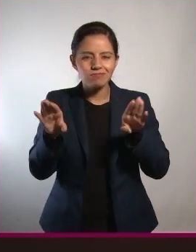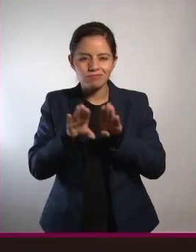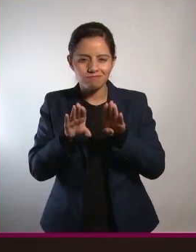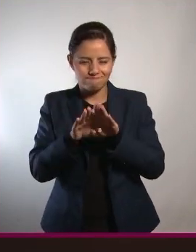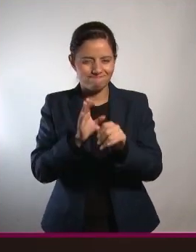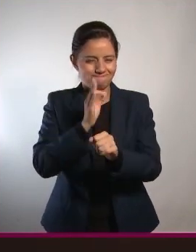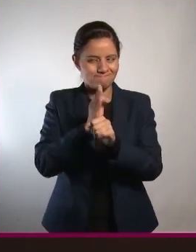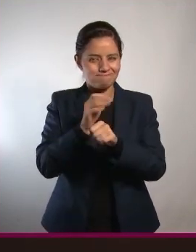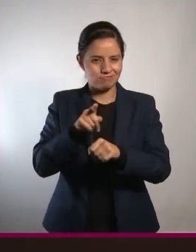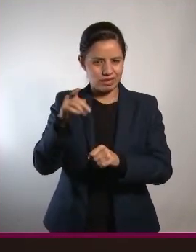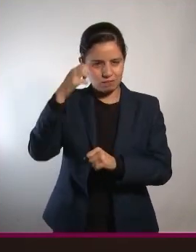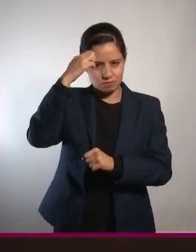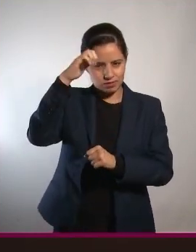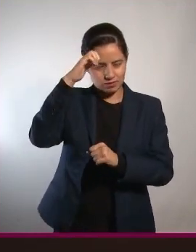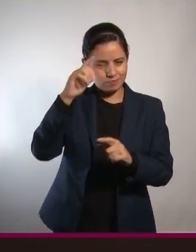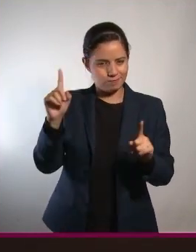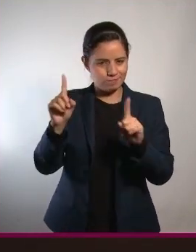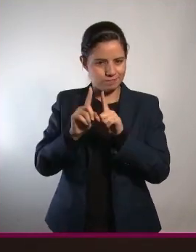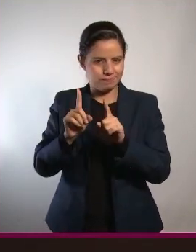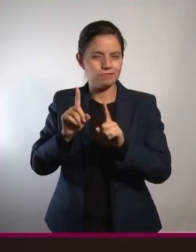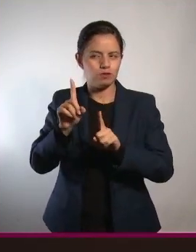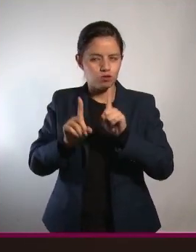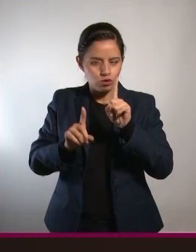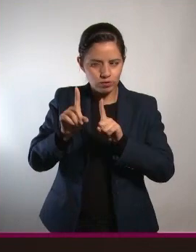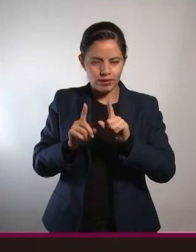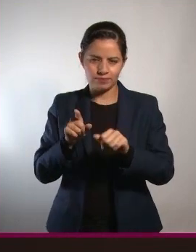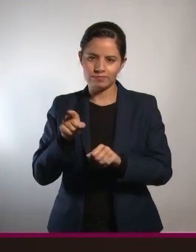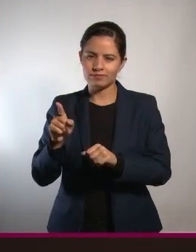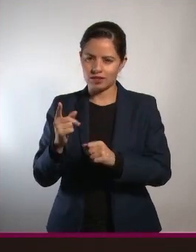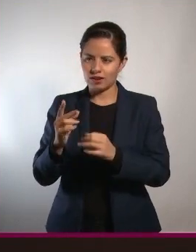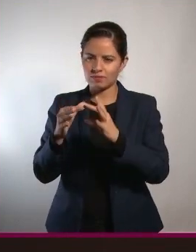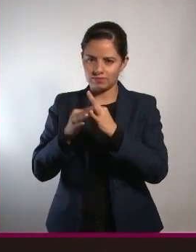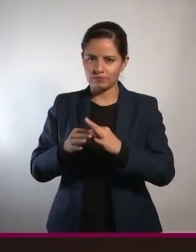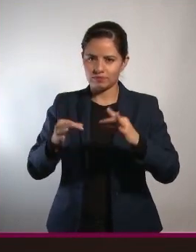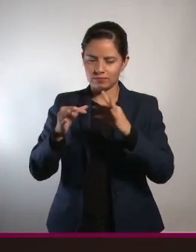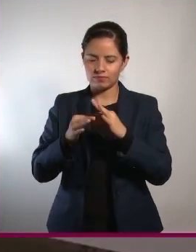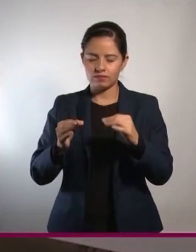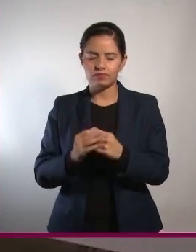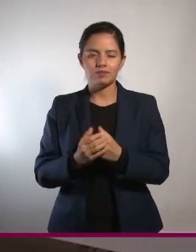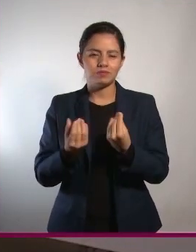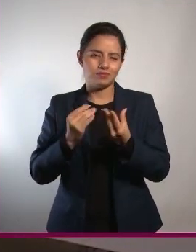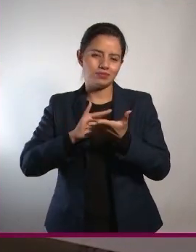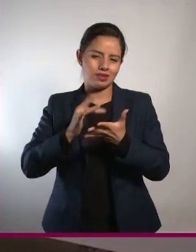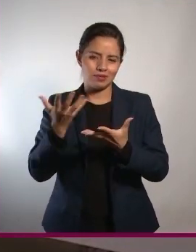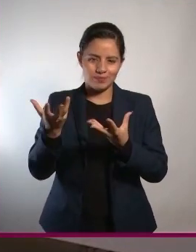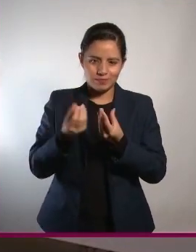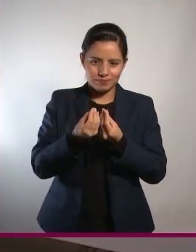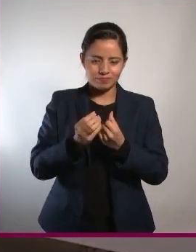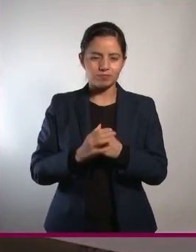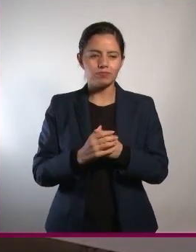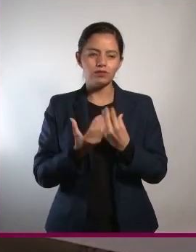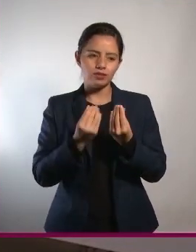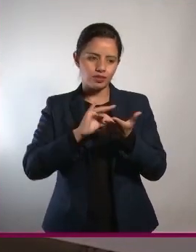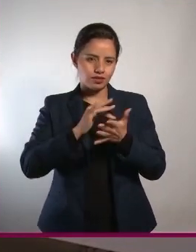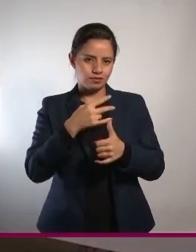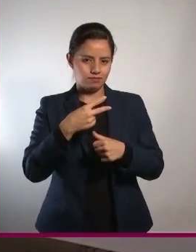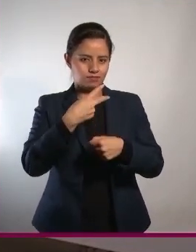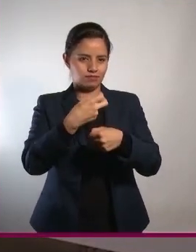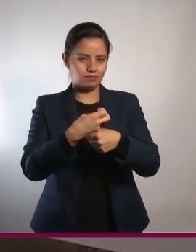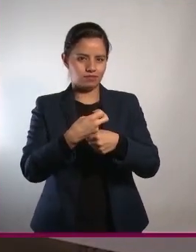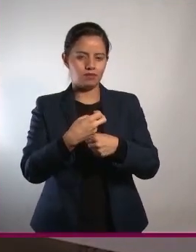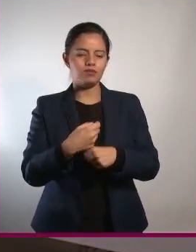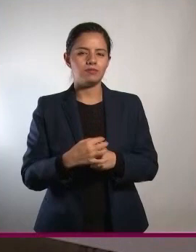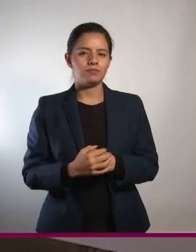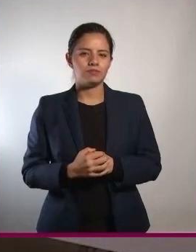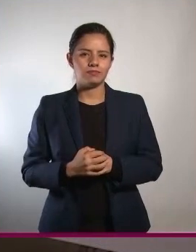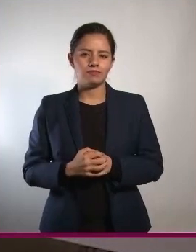muchas dudas. Bienvenido, doctor Carlos Rodríguez Osorio. Muchas gracias por estar con nosotros. Muchas gracias por la invitación. Es un honor estar con